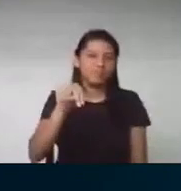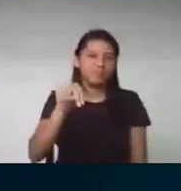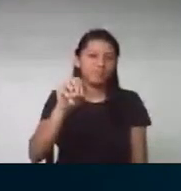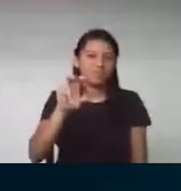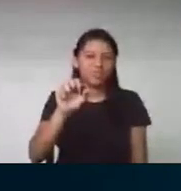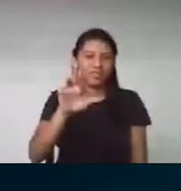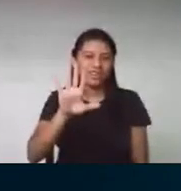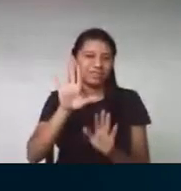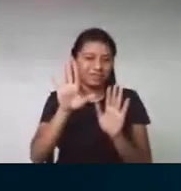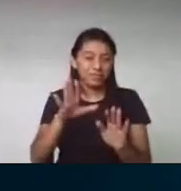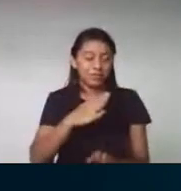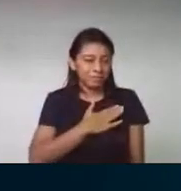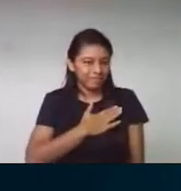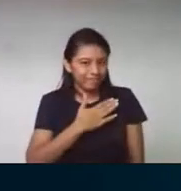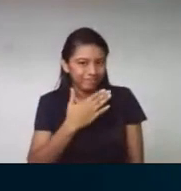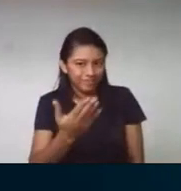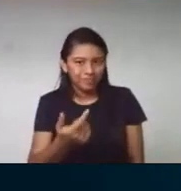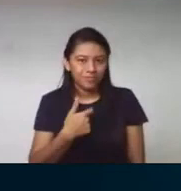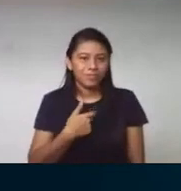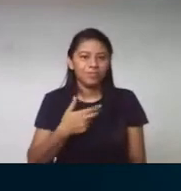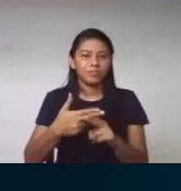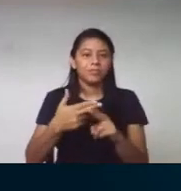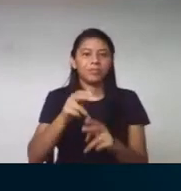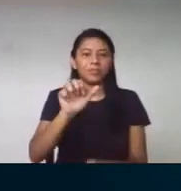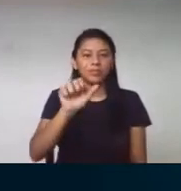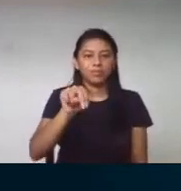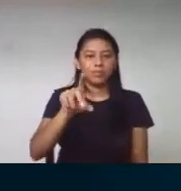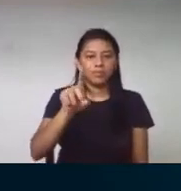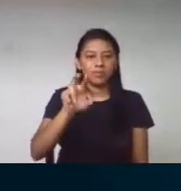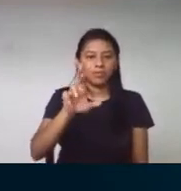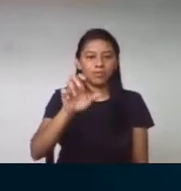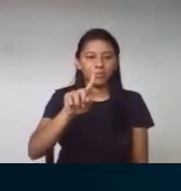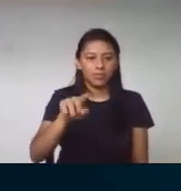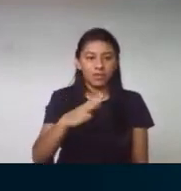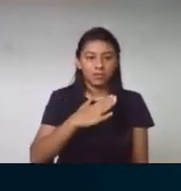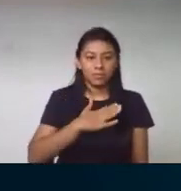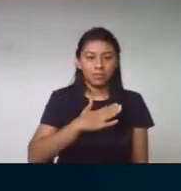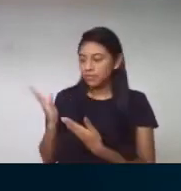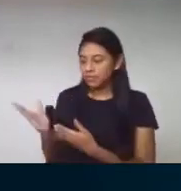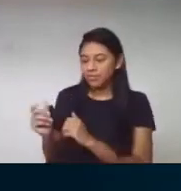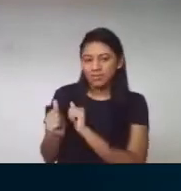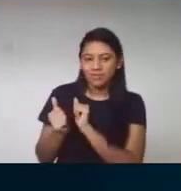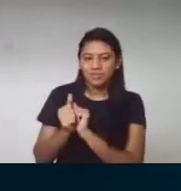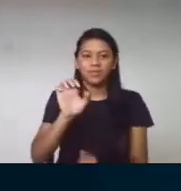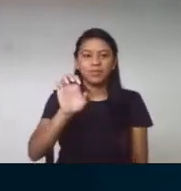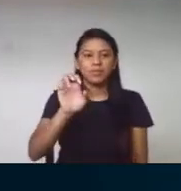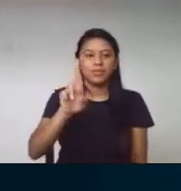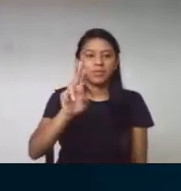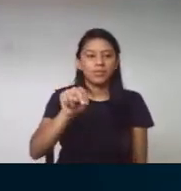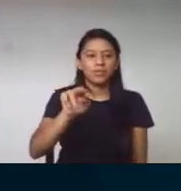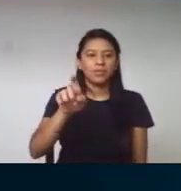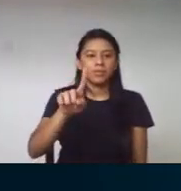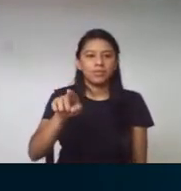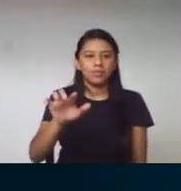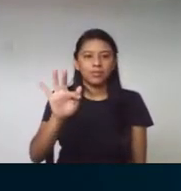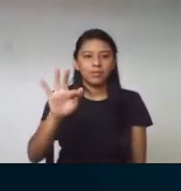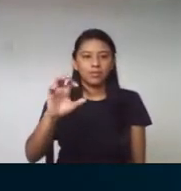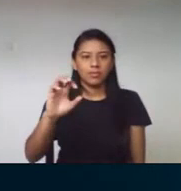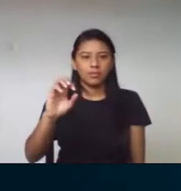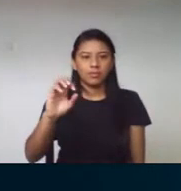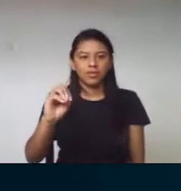Mucho gusto, mi nombre es Andrés Pinilla y estoy junto a Néstor Rueda para hablar sobre la tecnología del Digital